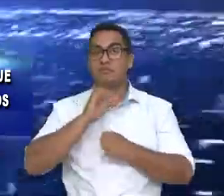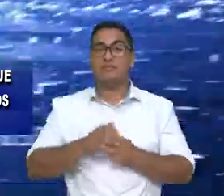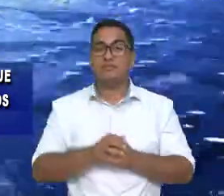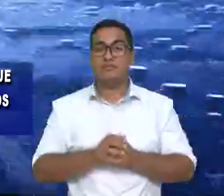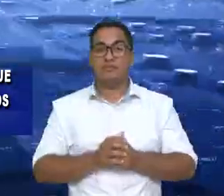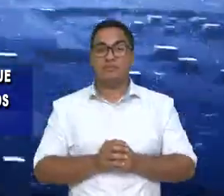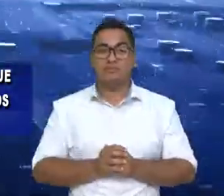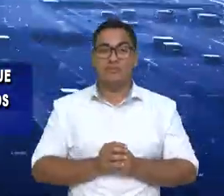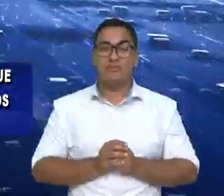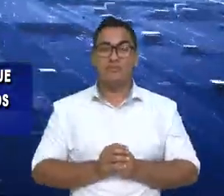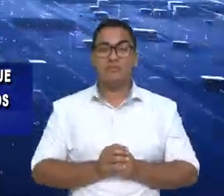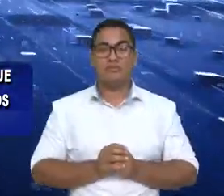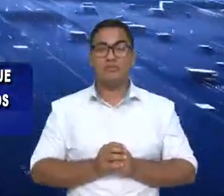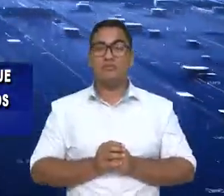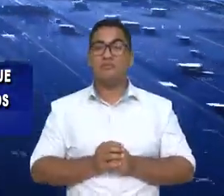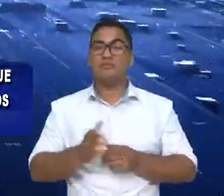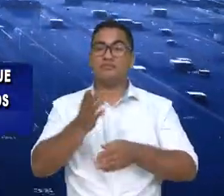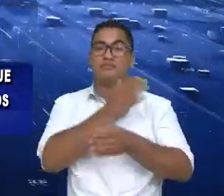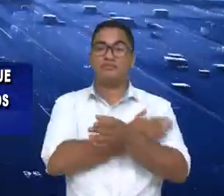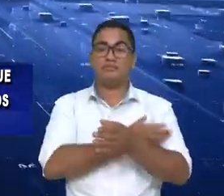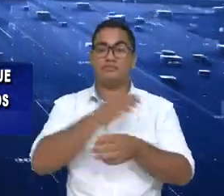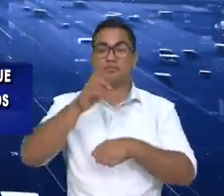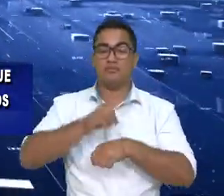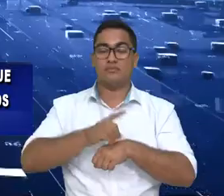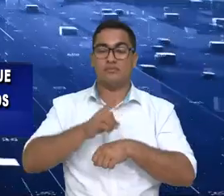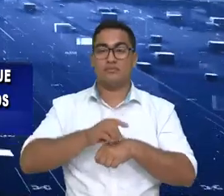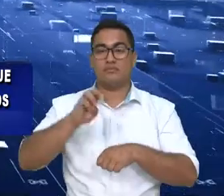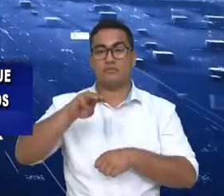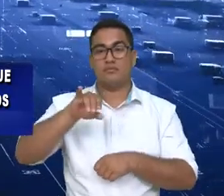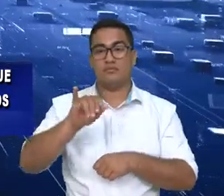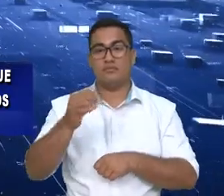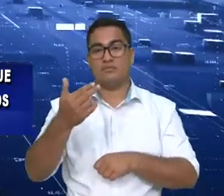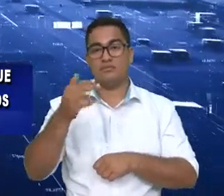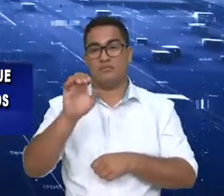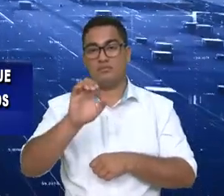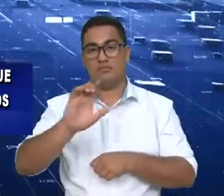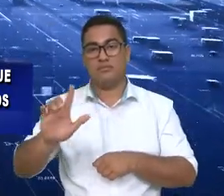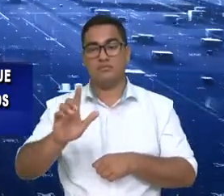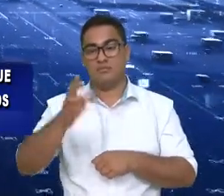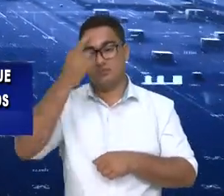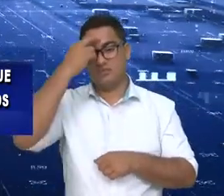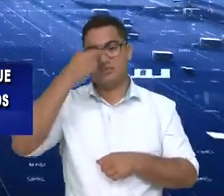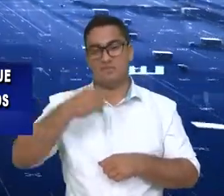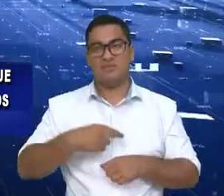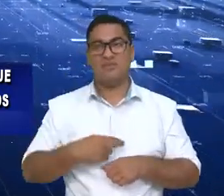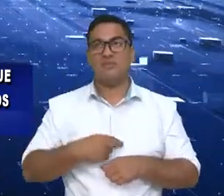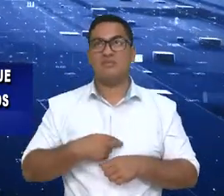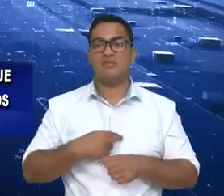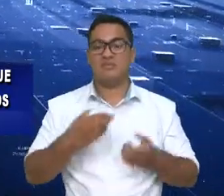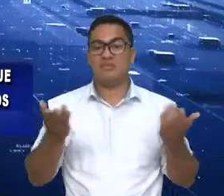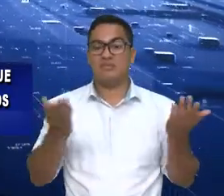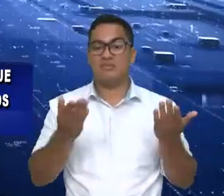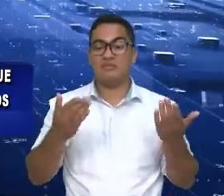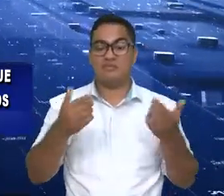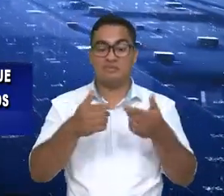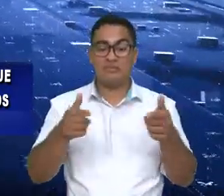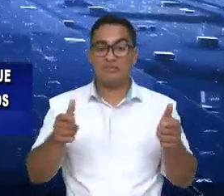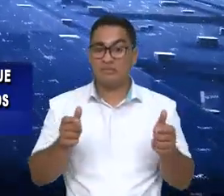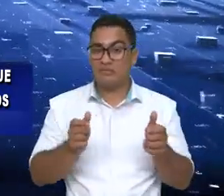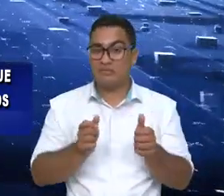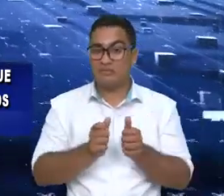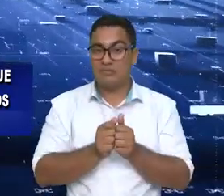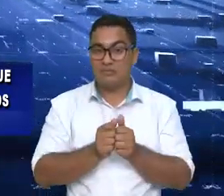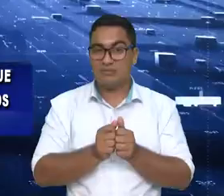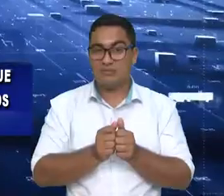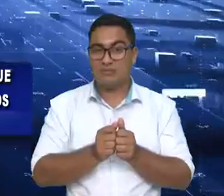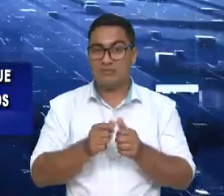Estábamos escuchando al doctor Michel Cabrera, quien es el responsable de la misión, o perdón, mejor dicho, de